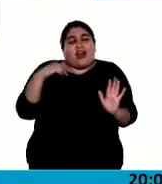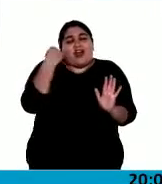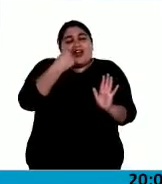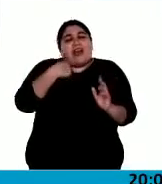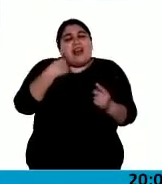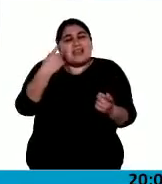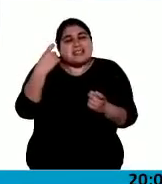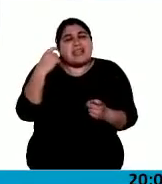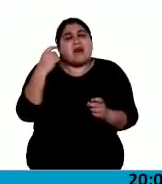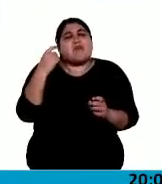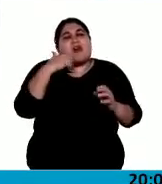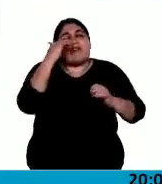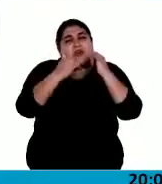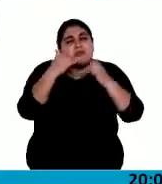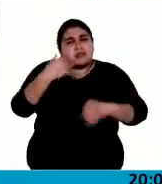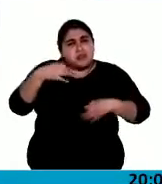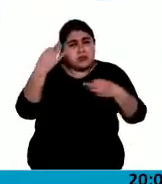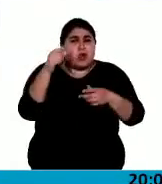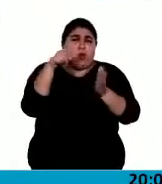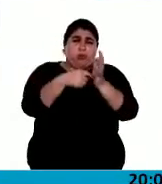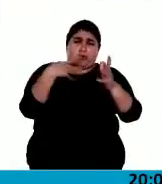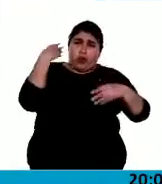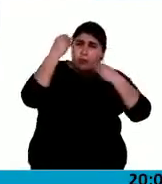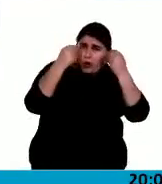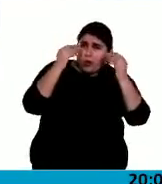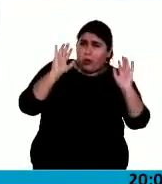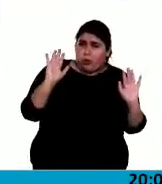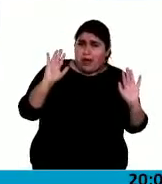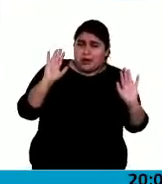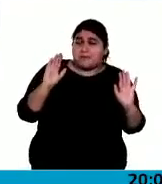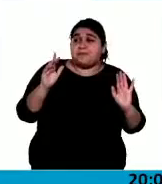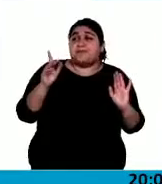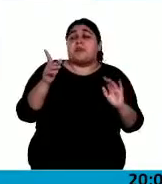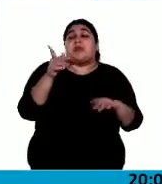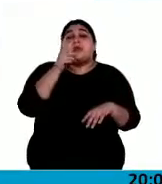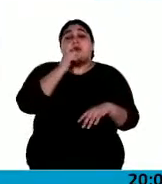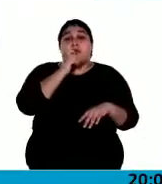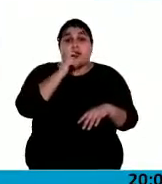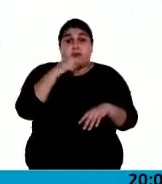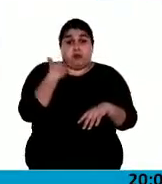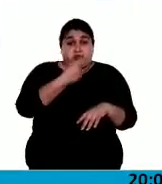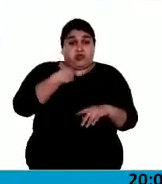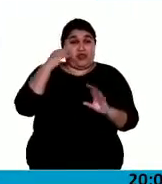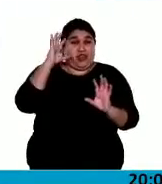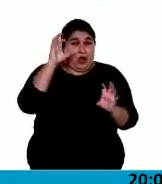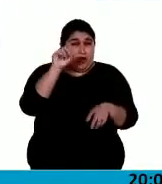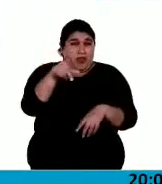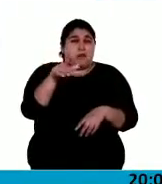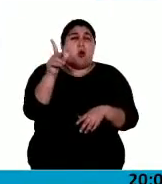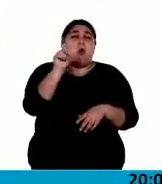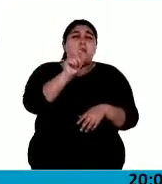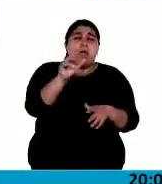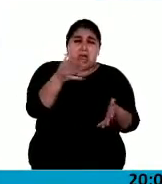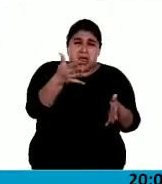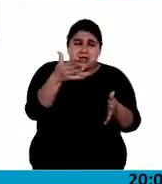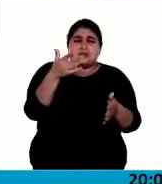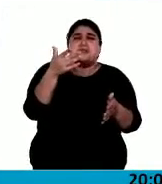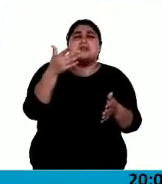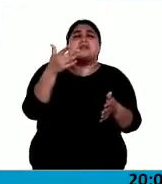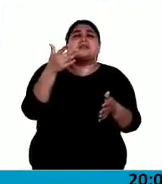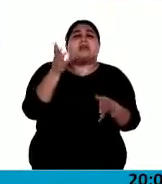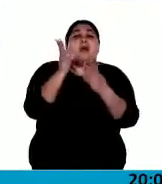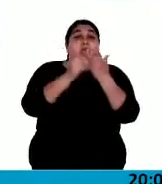algunos datos que por supuesto que nos preocupan. En primer lugar, recordemos que hace un mes y pico el viceministro de